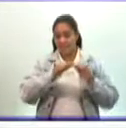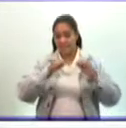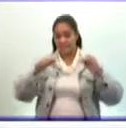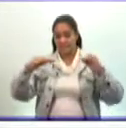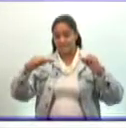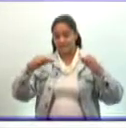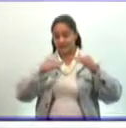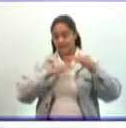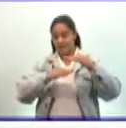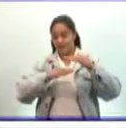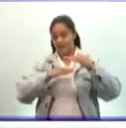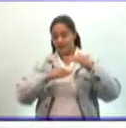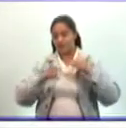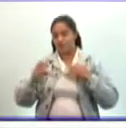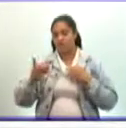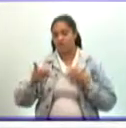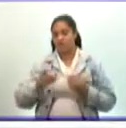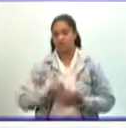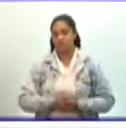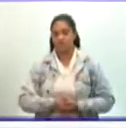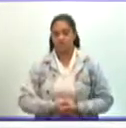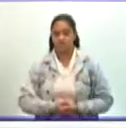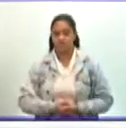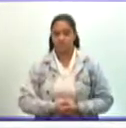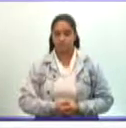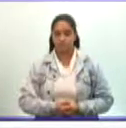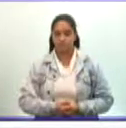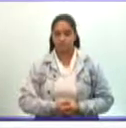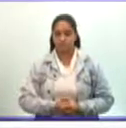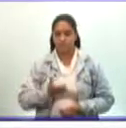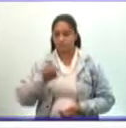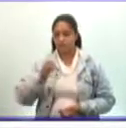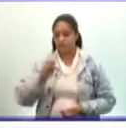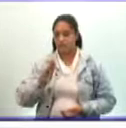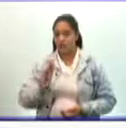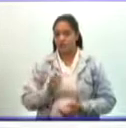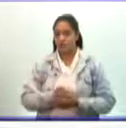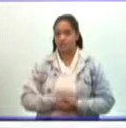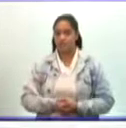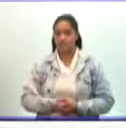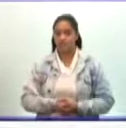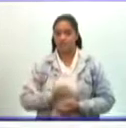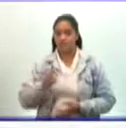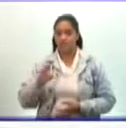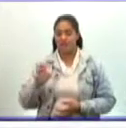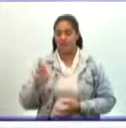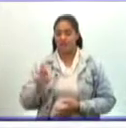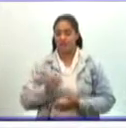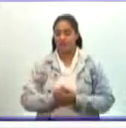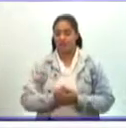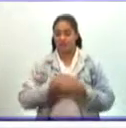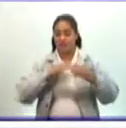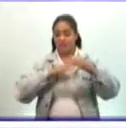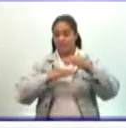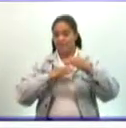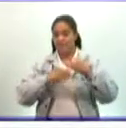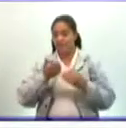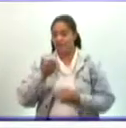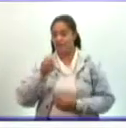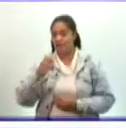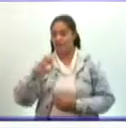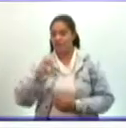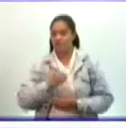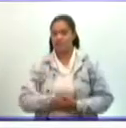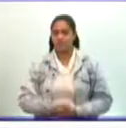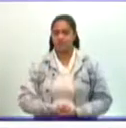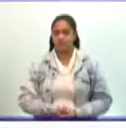que el segmento de F paralelo al segmento AB y que EF es paralelo a AC. Observa